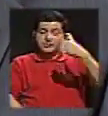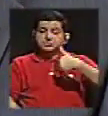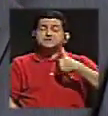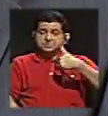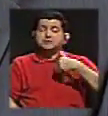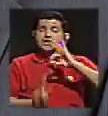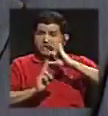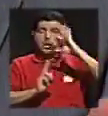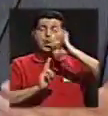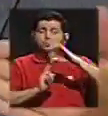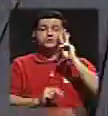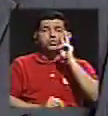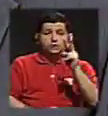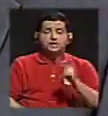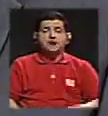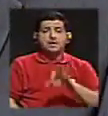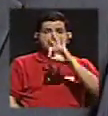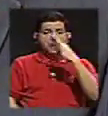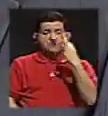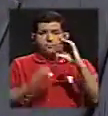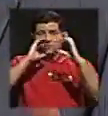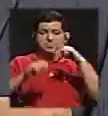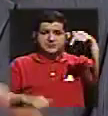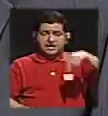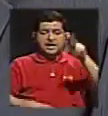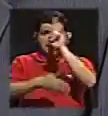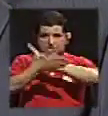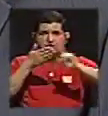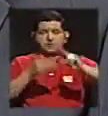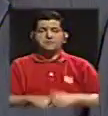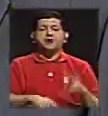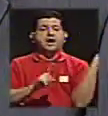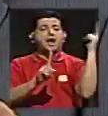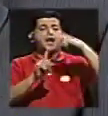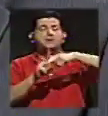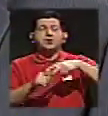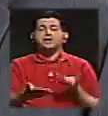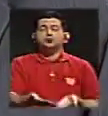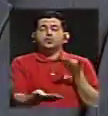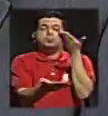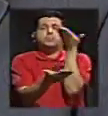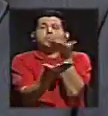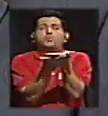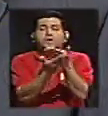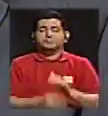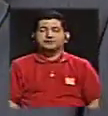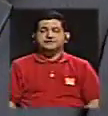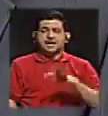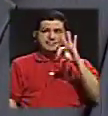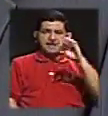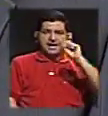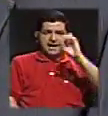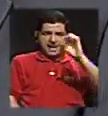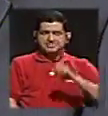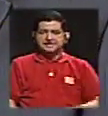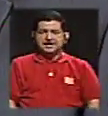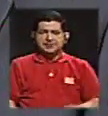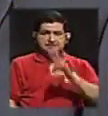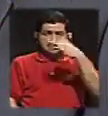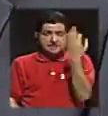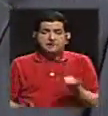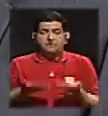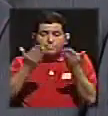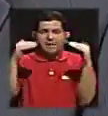poder ver en los medios de la Universidad de Costa Rica la aplicación de la propuesta del tribunal supremo de elecciones para